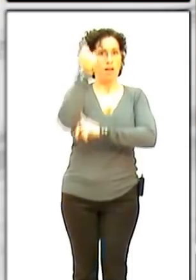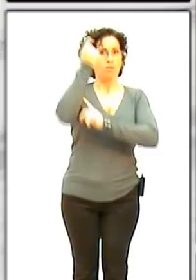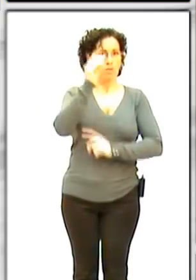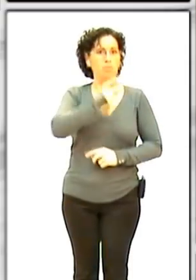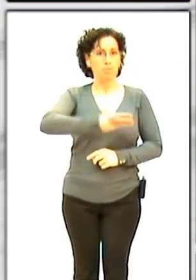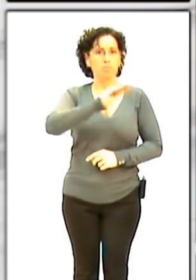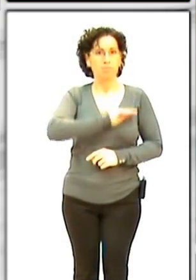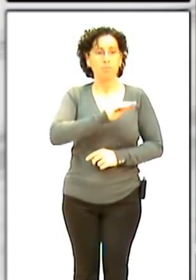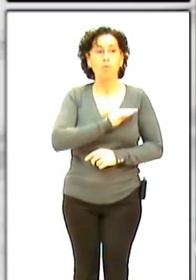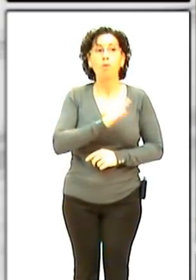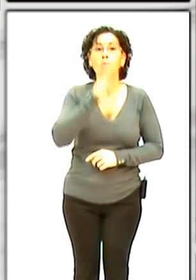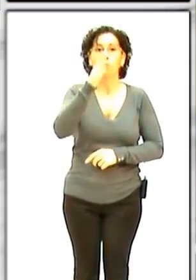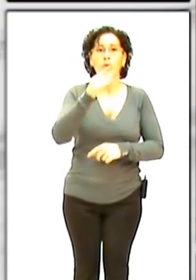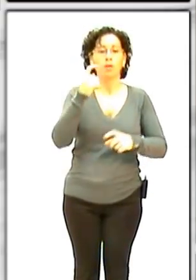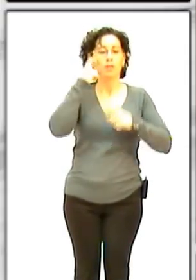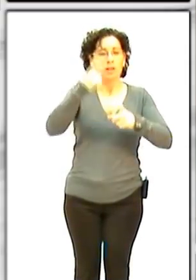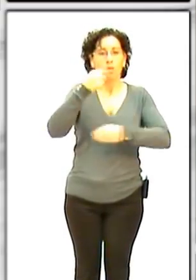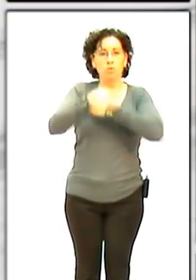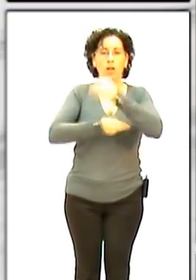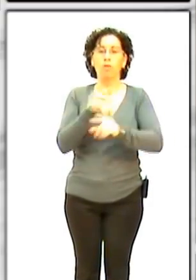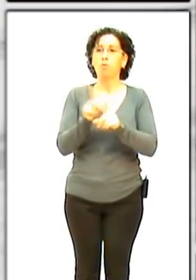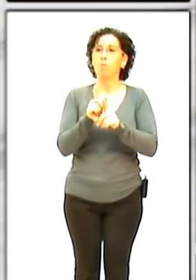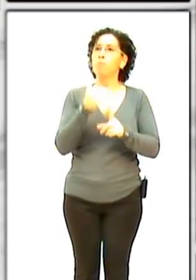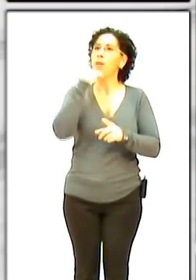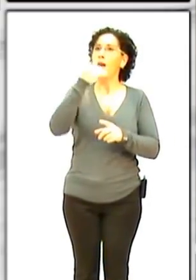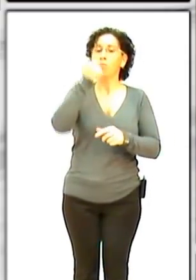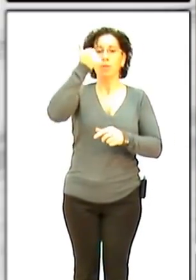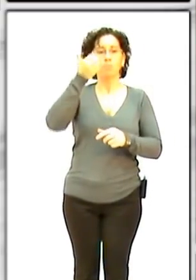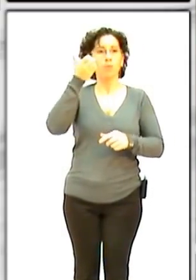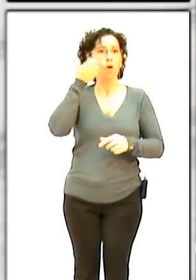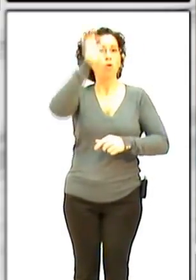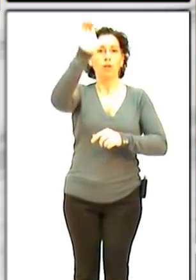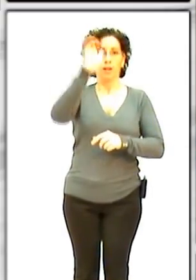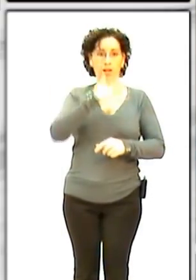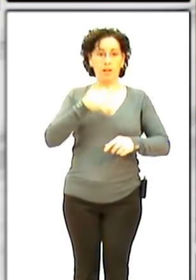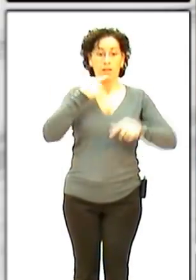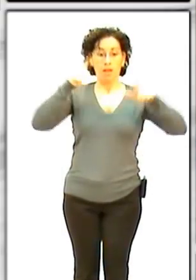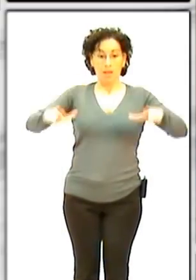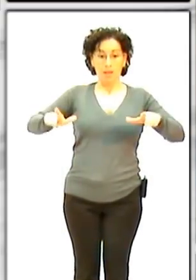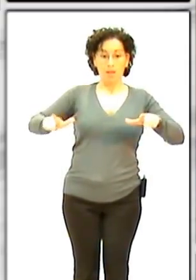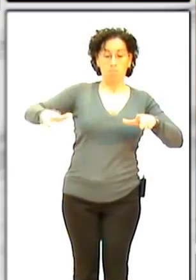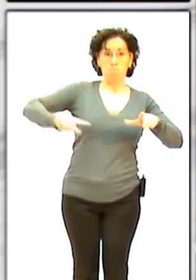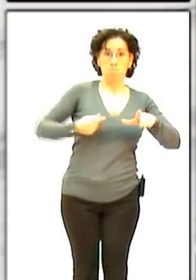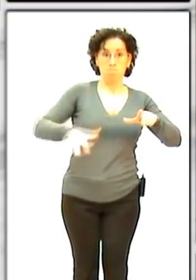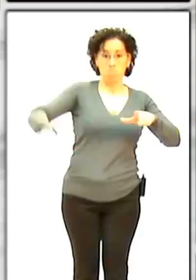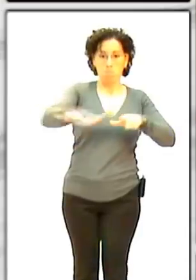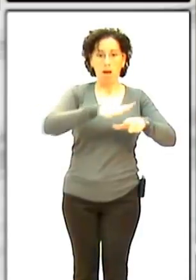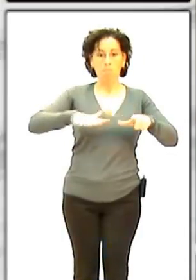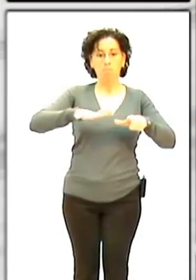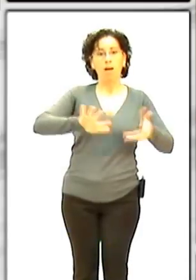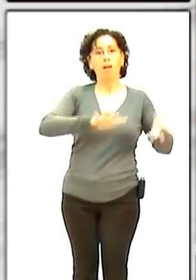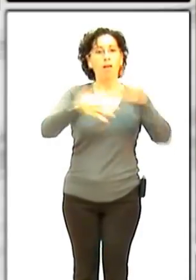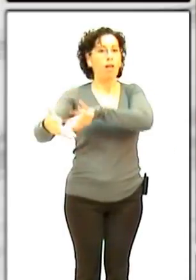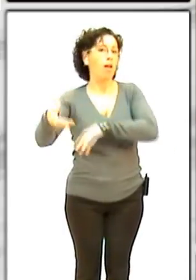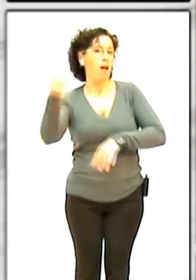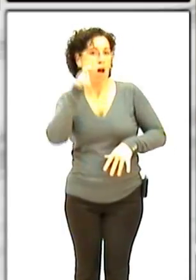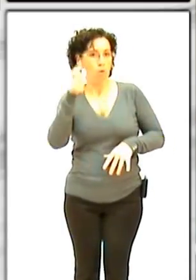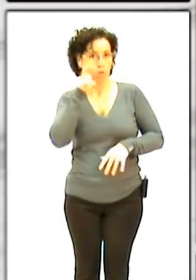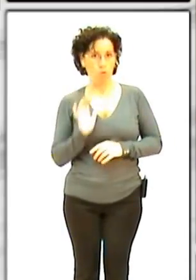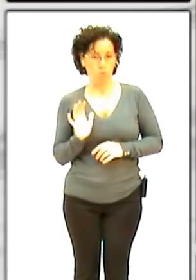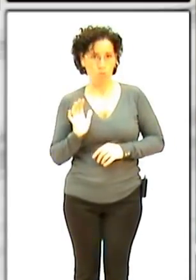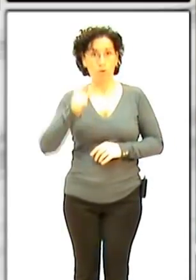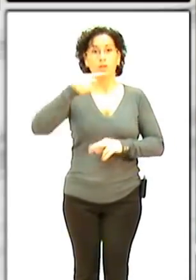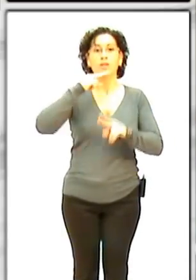por hacer una aproximación un poquito más original a lo que sería la cartografía, y es GeoAudio.